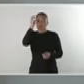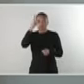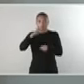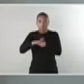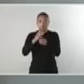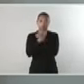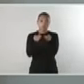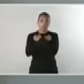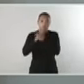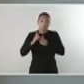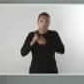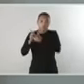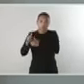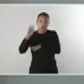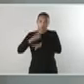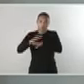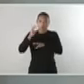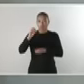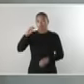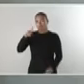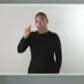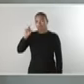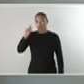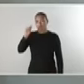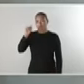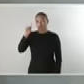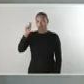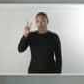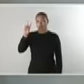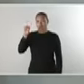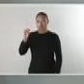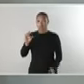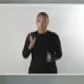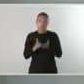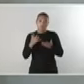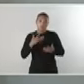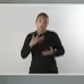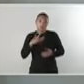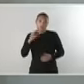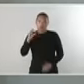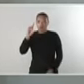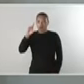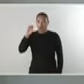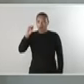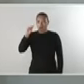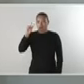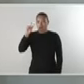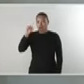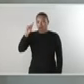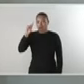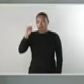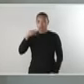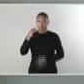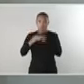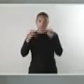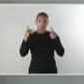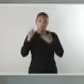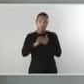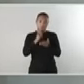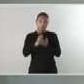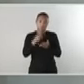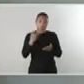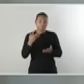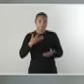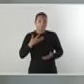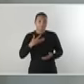para hacer aún más competitivos el talento y la creatividad de los tamaulipecos merecen y tendrán todo